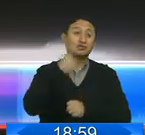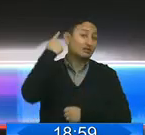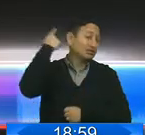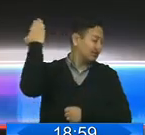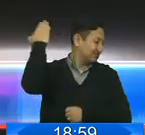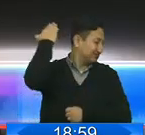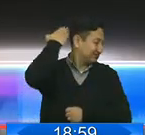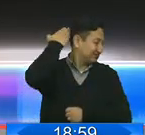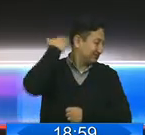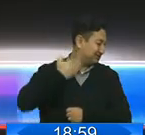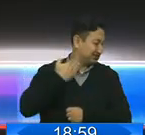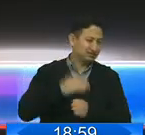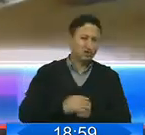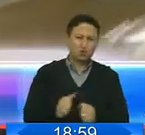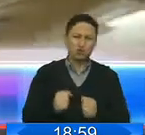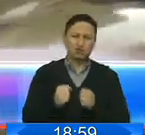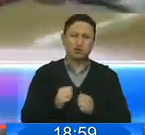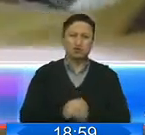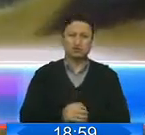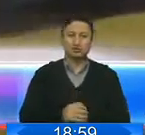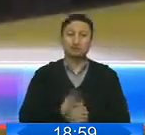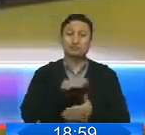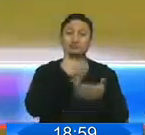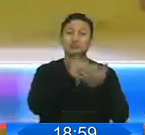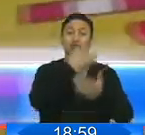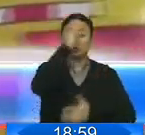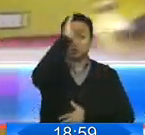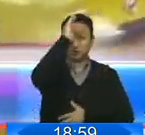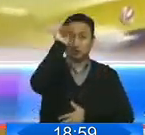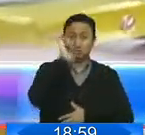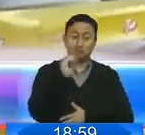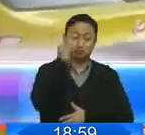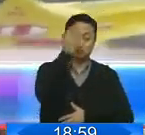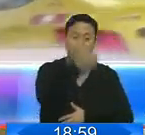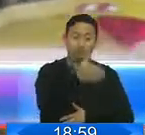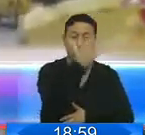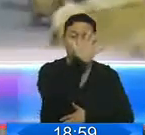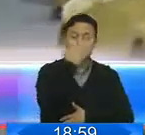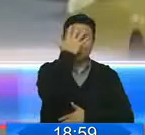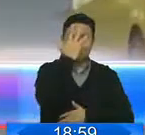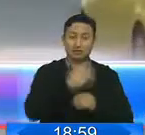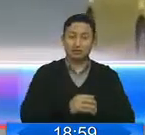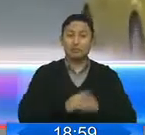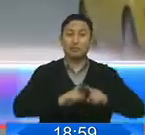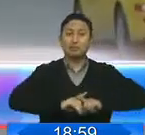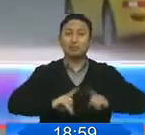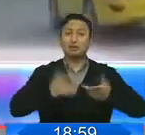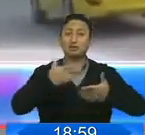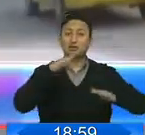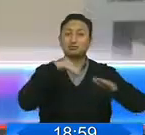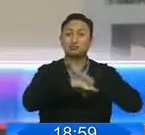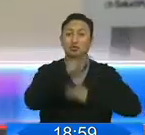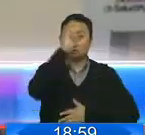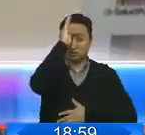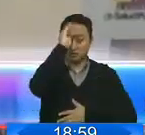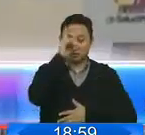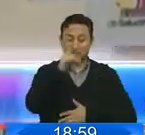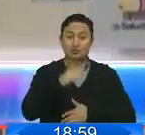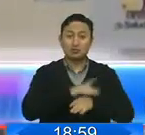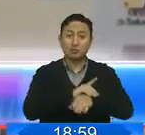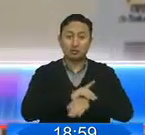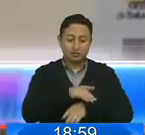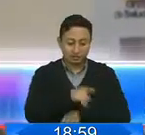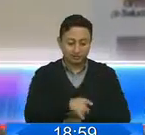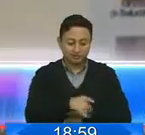corte era profundo, logró llegar hasta el hospital público en la ciudad de Esmeraldas, pero en la casa de salud los galenos solo confirmaron